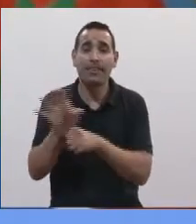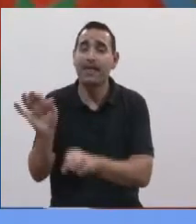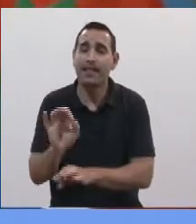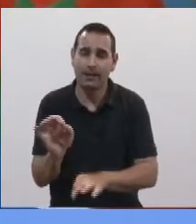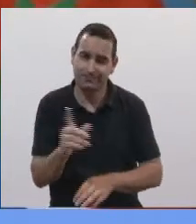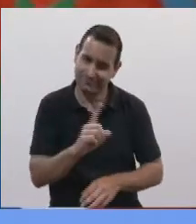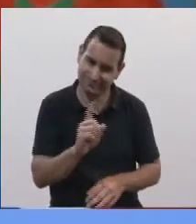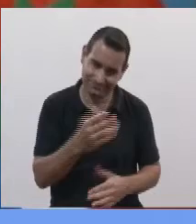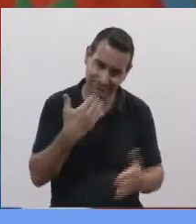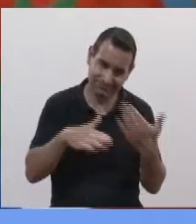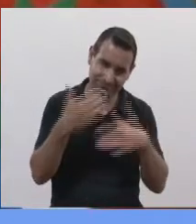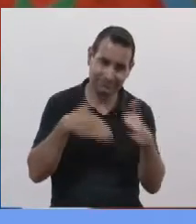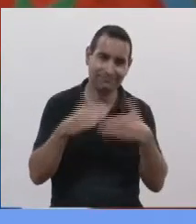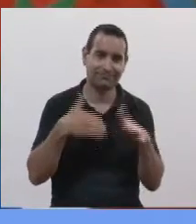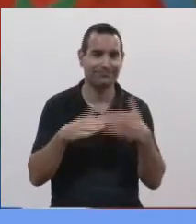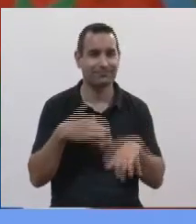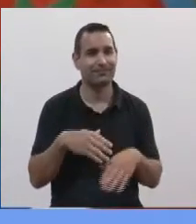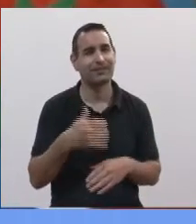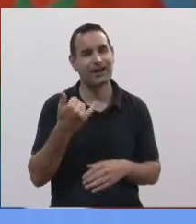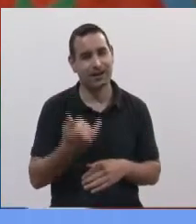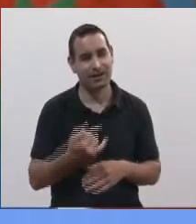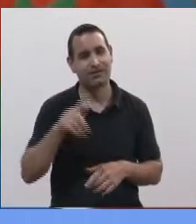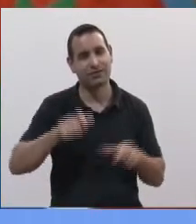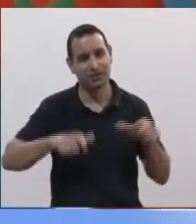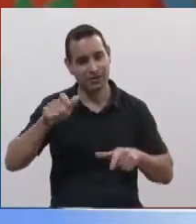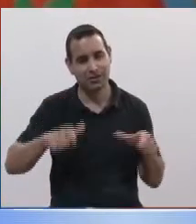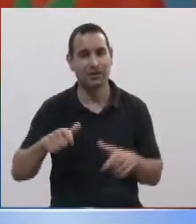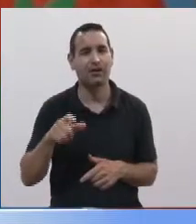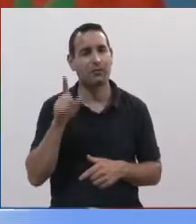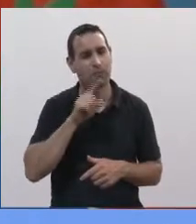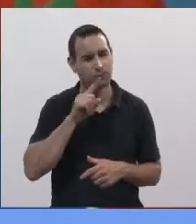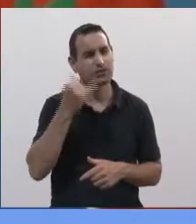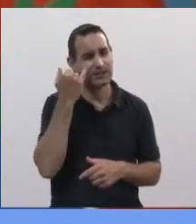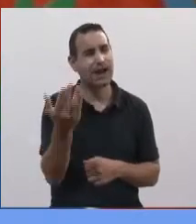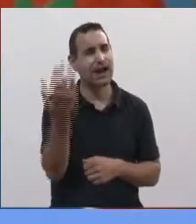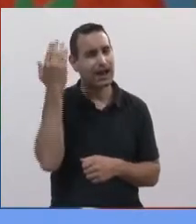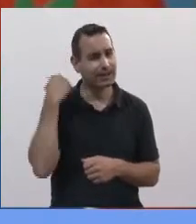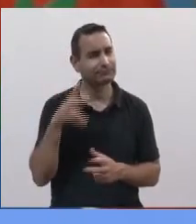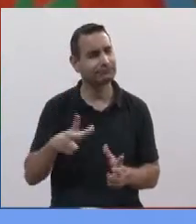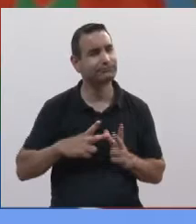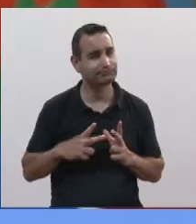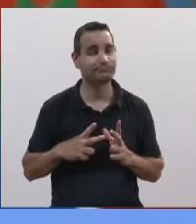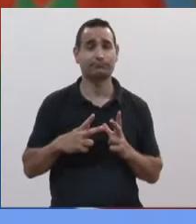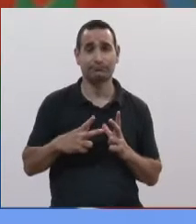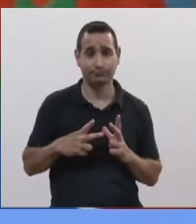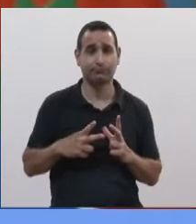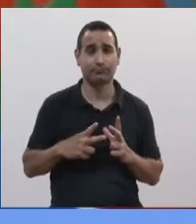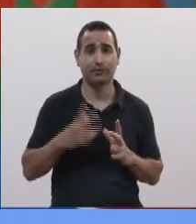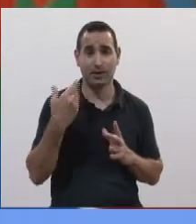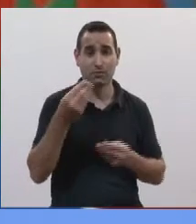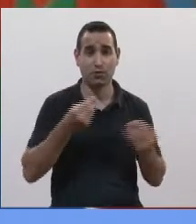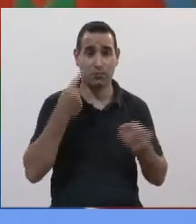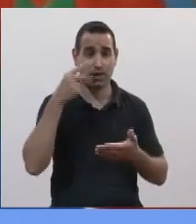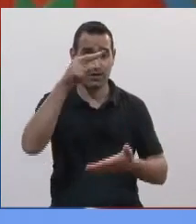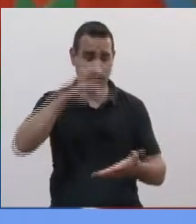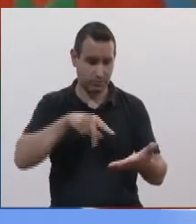A mí, la gente que me asesora ya me lo había planteado apenas tuvimos en mano el